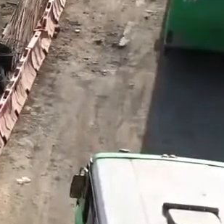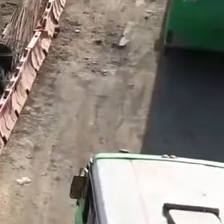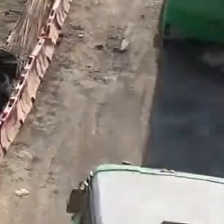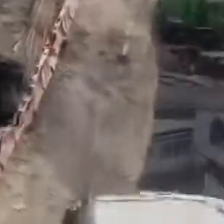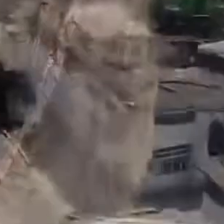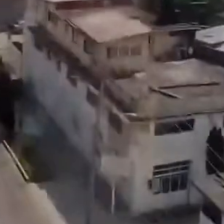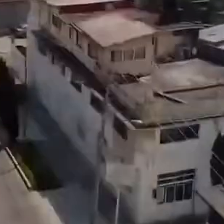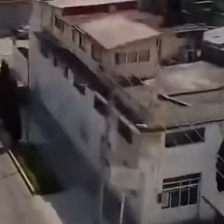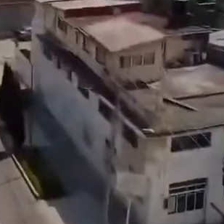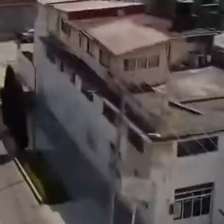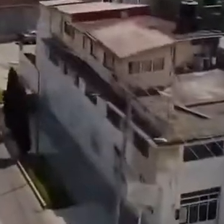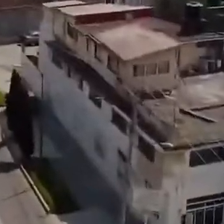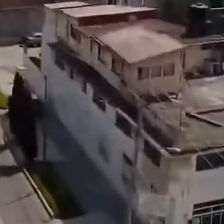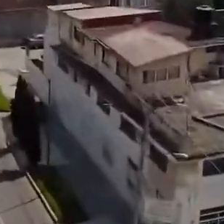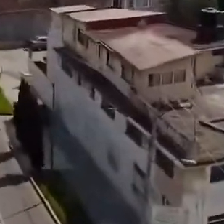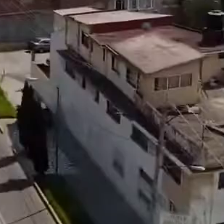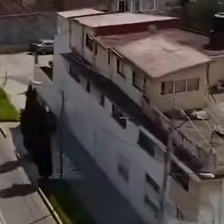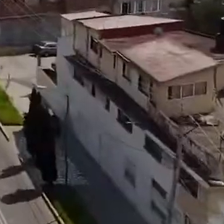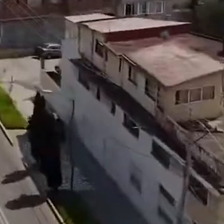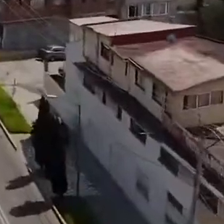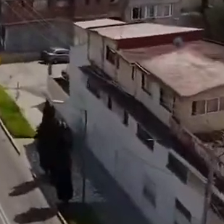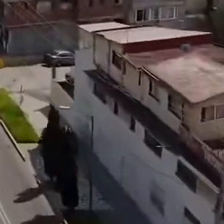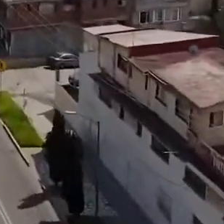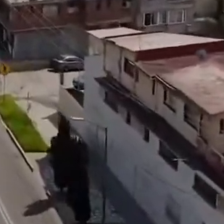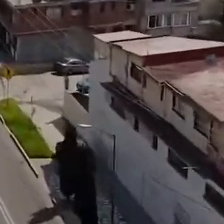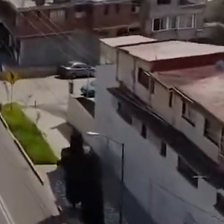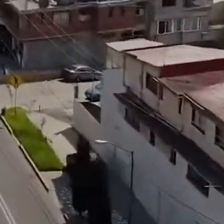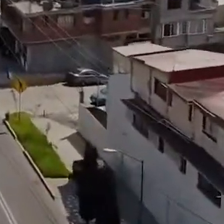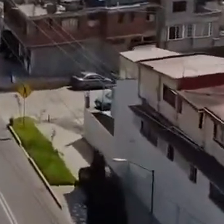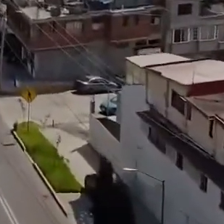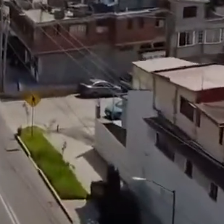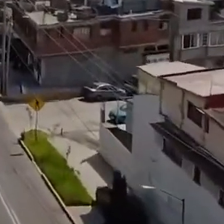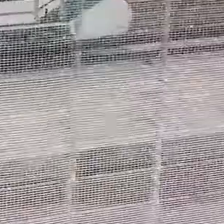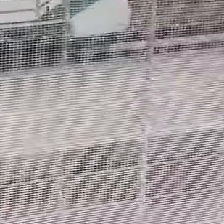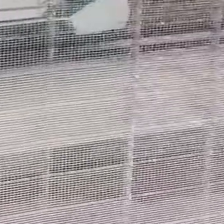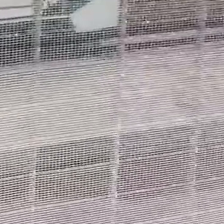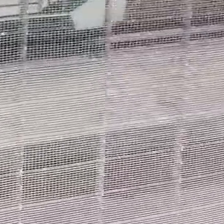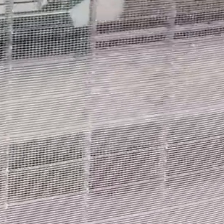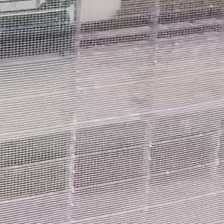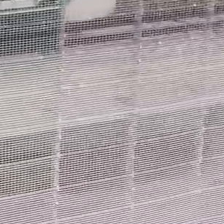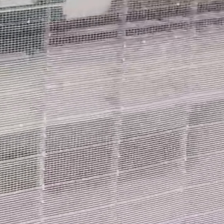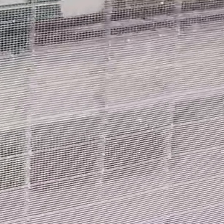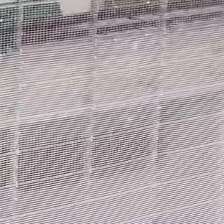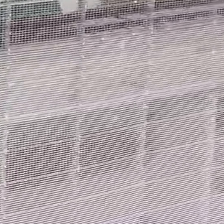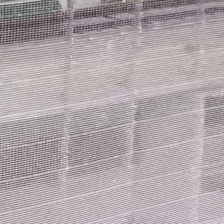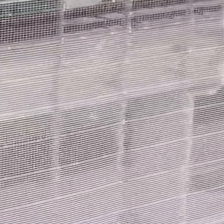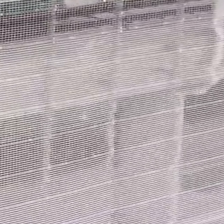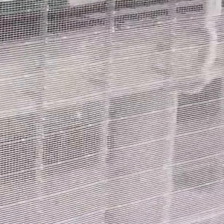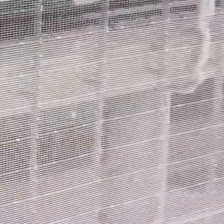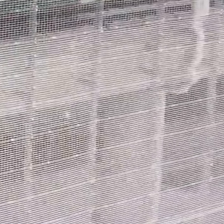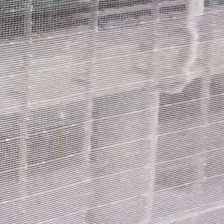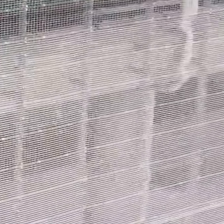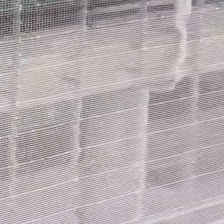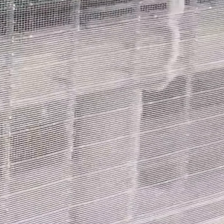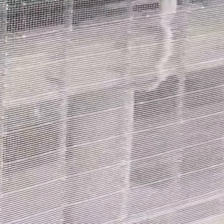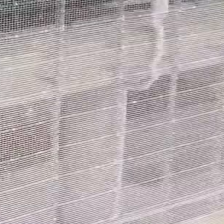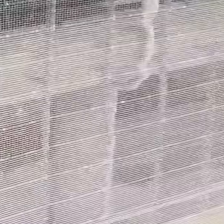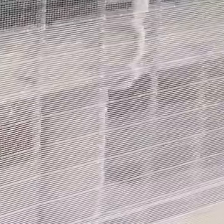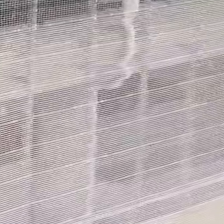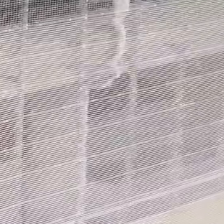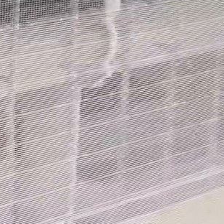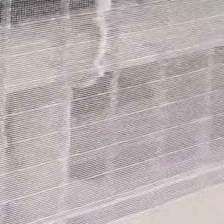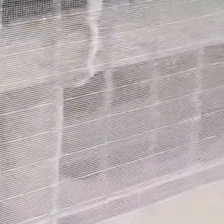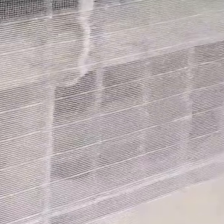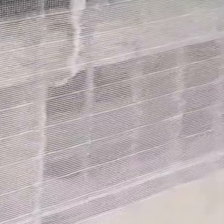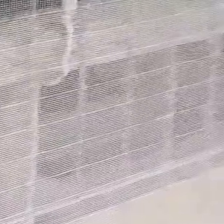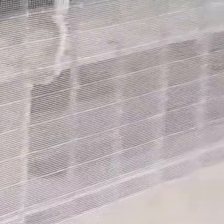terminal. El tren interurbano estará integrado con otros medios de transporte público para que los usuarios puedan desplazarse fácilmente a